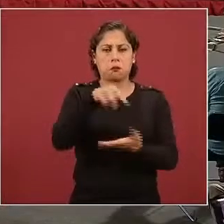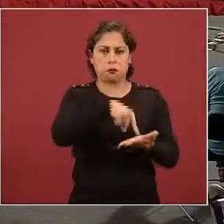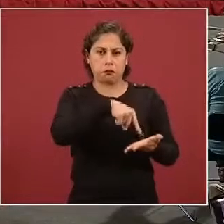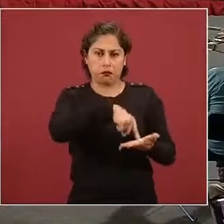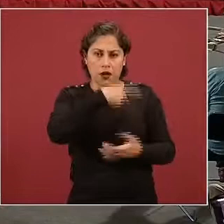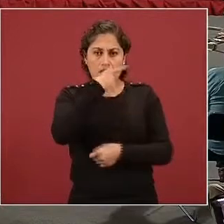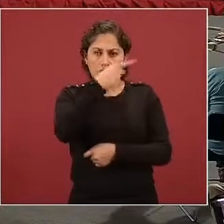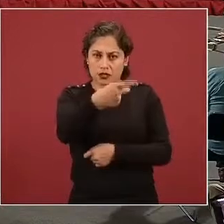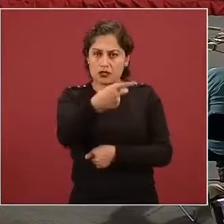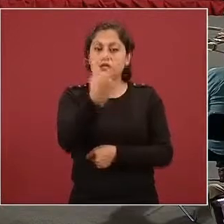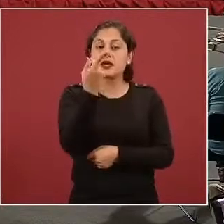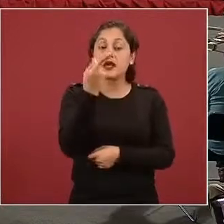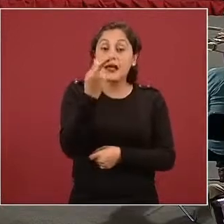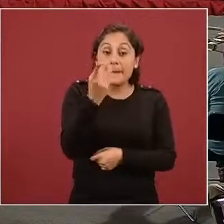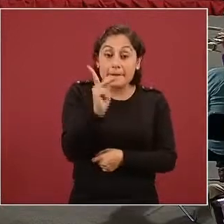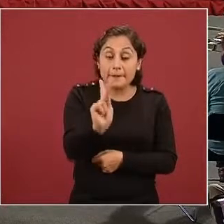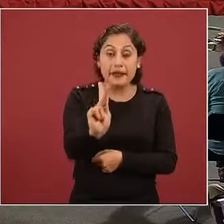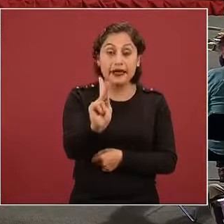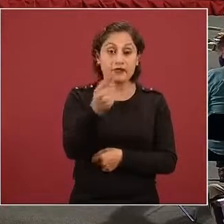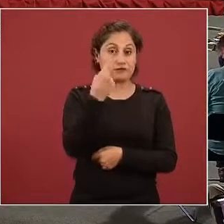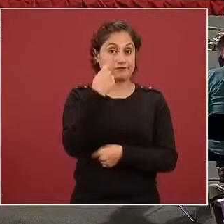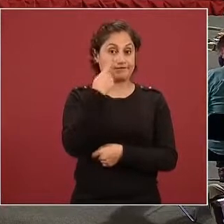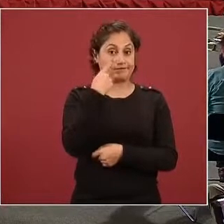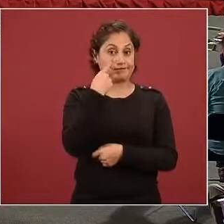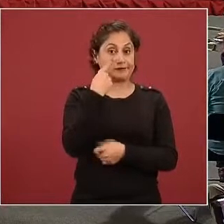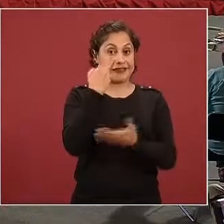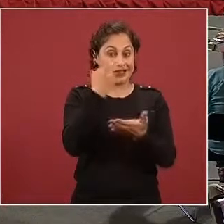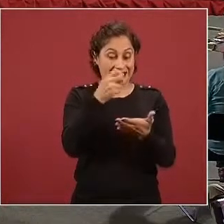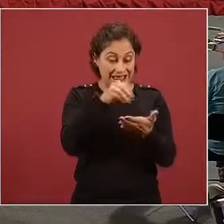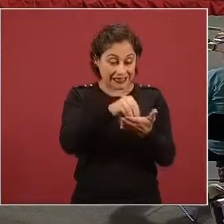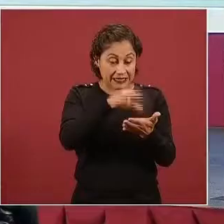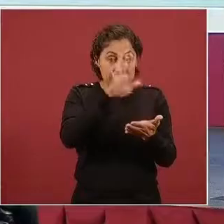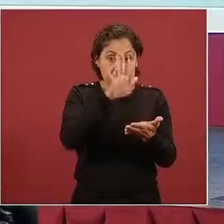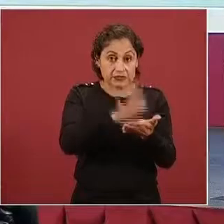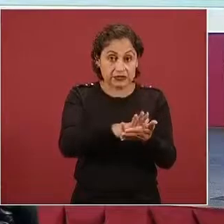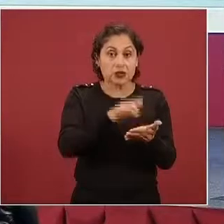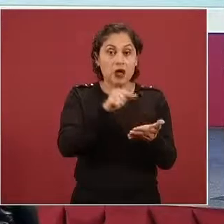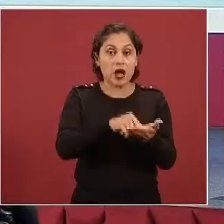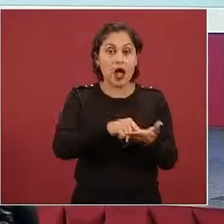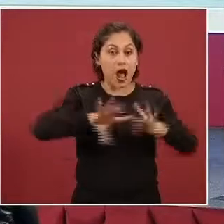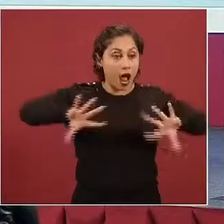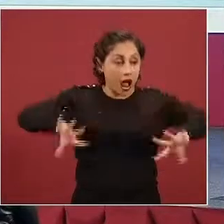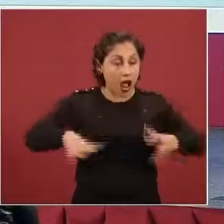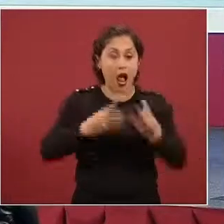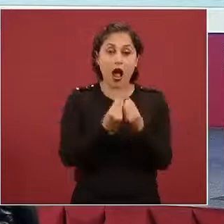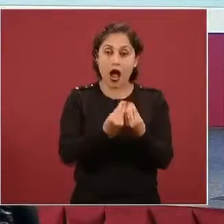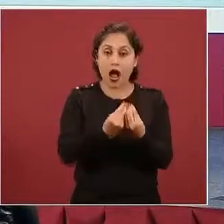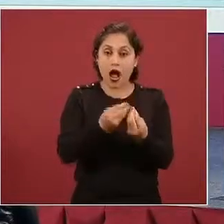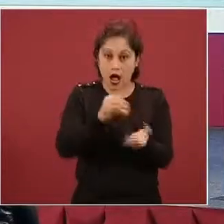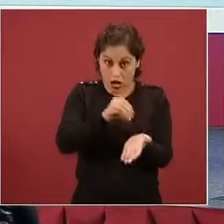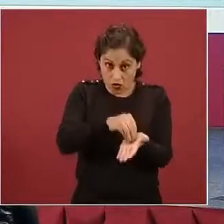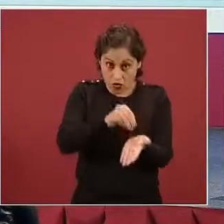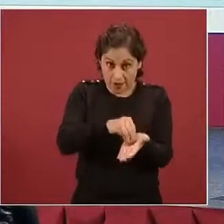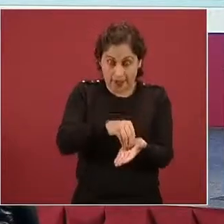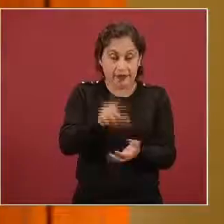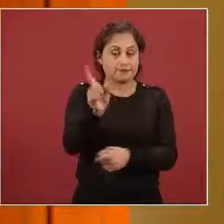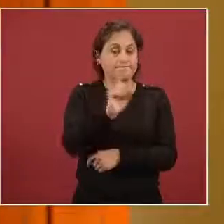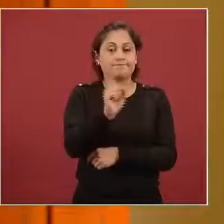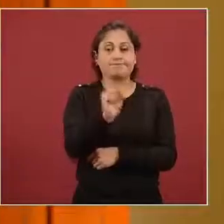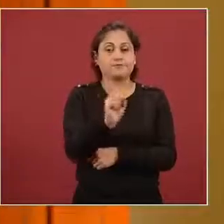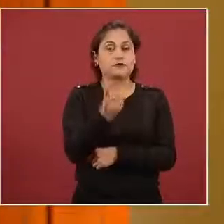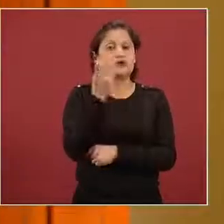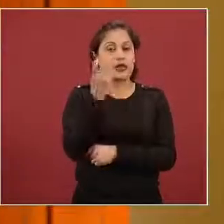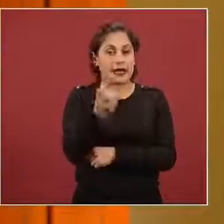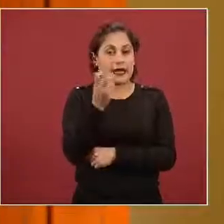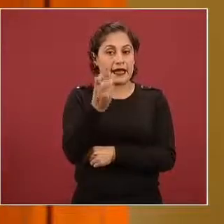meses. Pero es importante que esto no se interprete como el tamaño de la epidemia existente en cada momento. En este